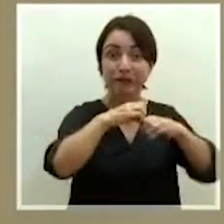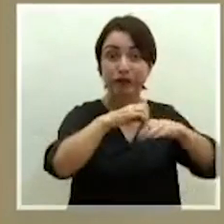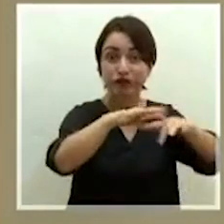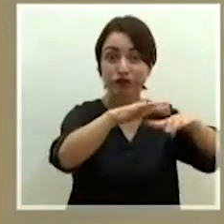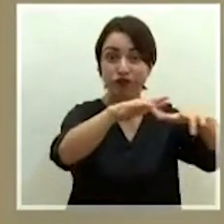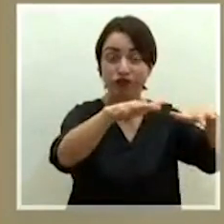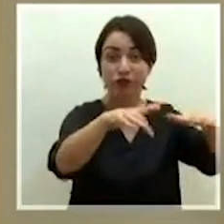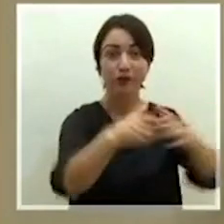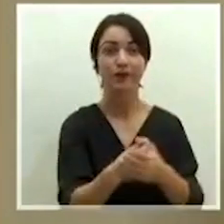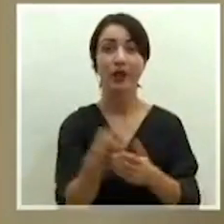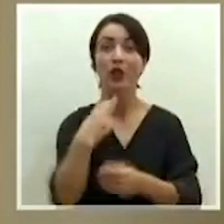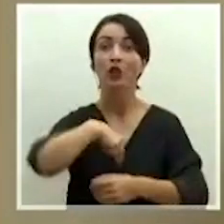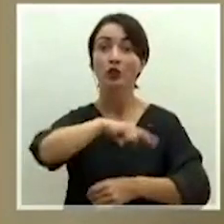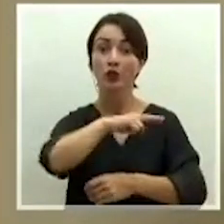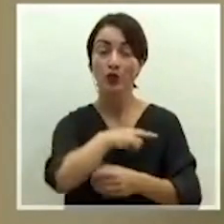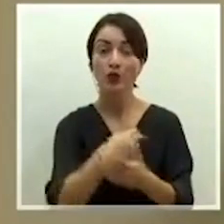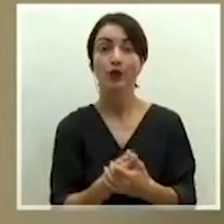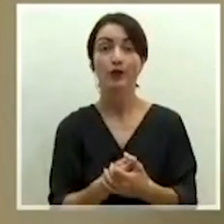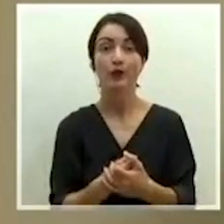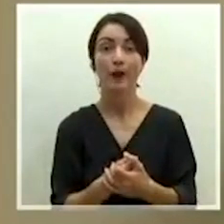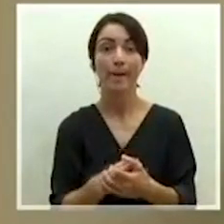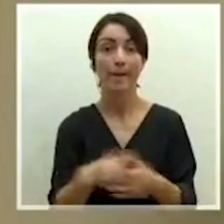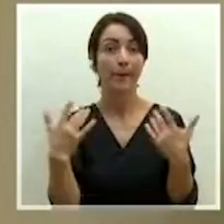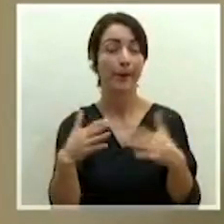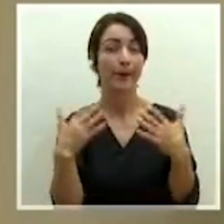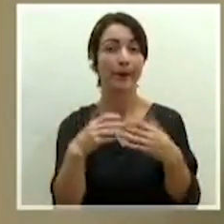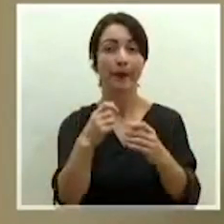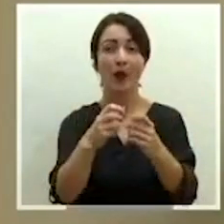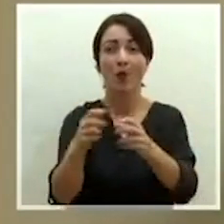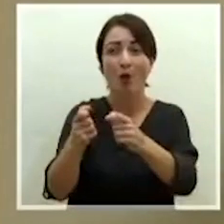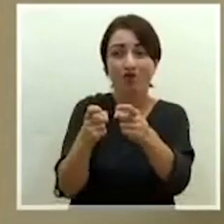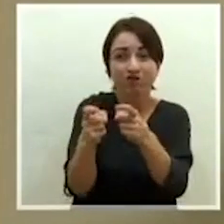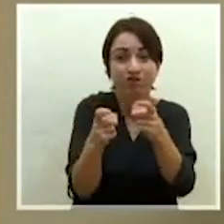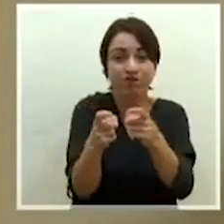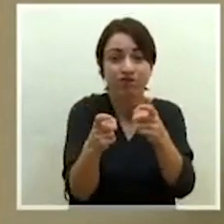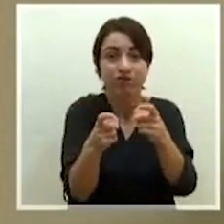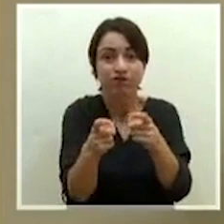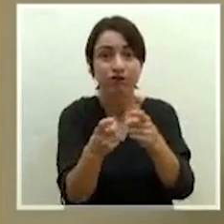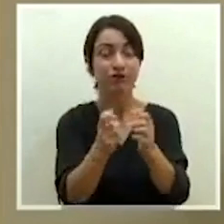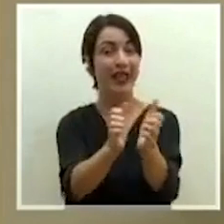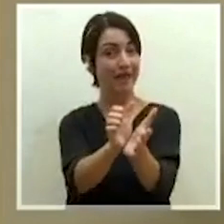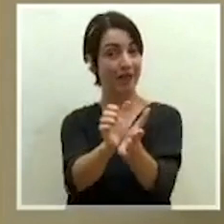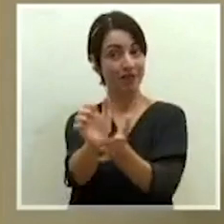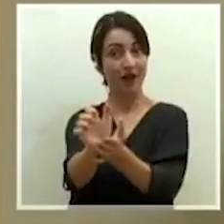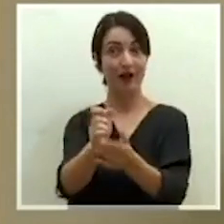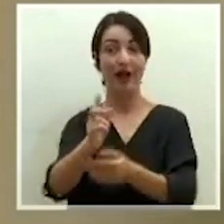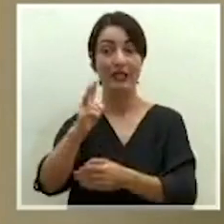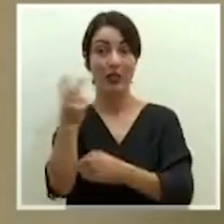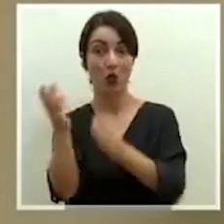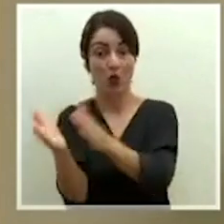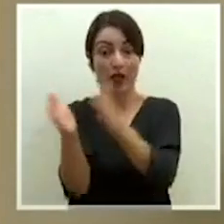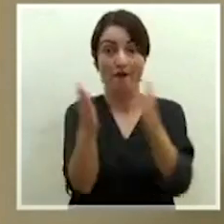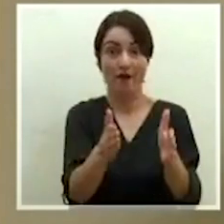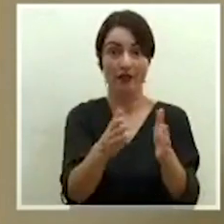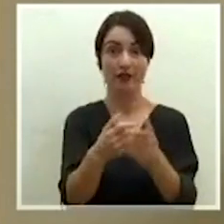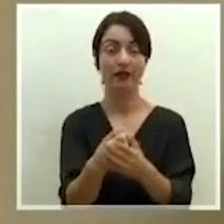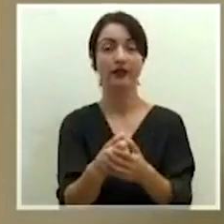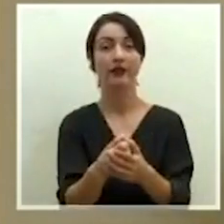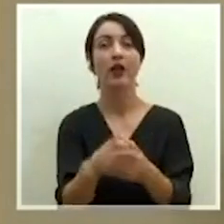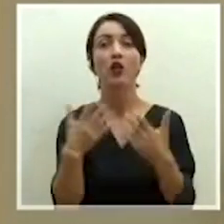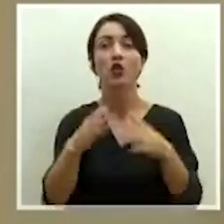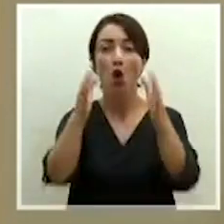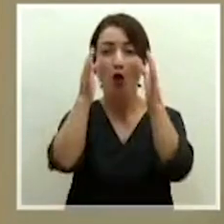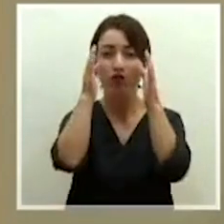eso estamos tomando las medidas extremas de contención para evitar pasar a esa fase. Hago un llamado